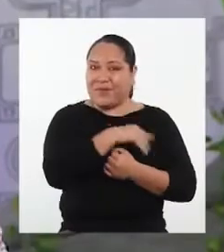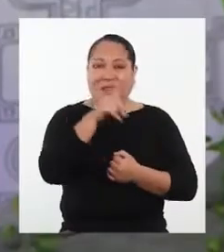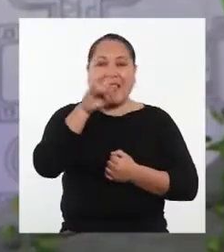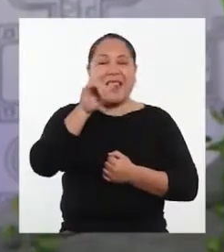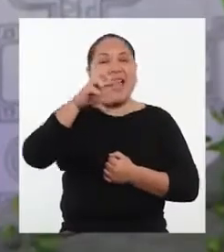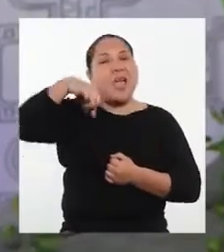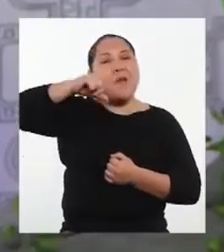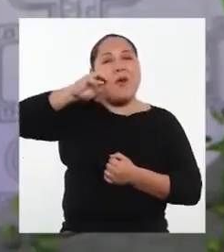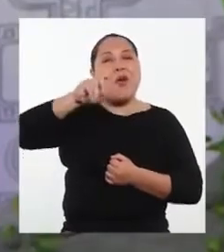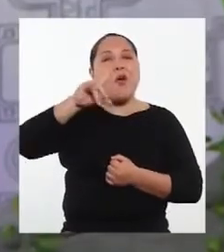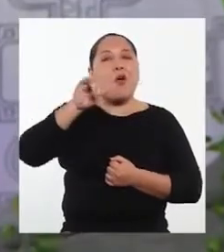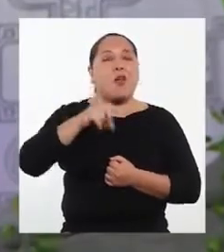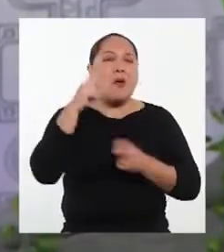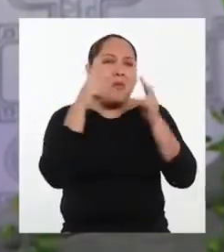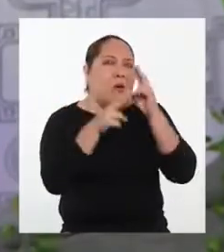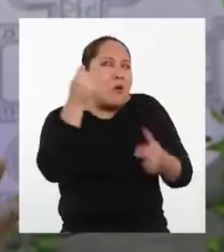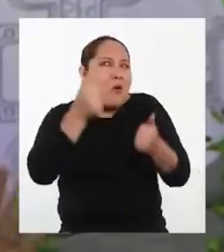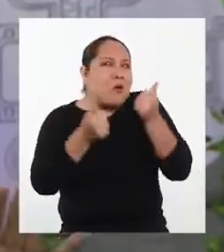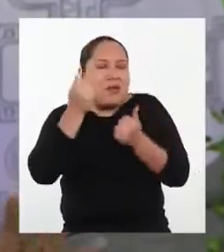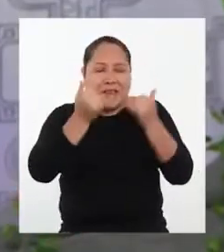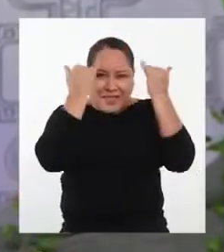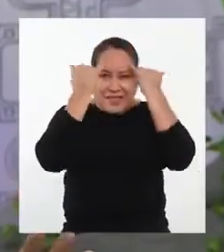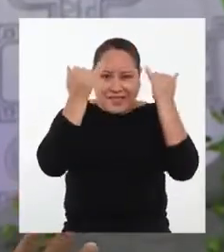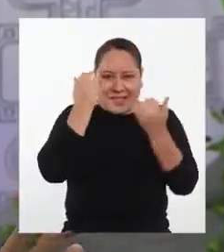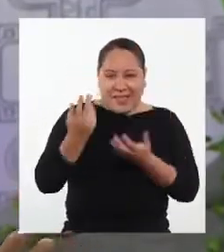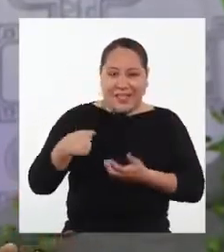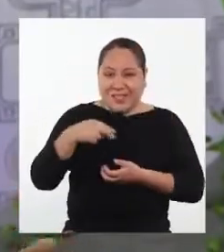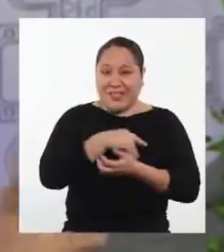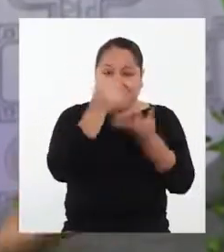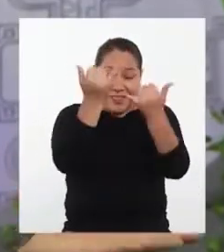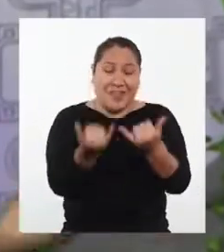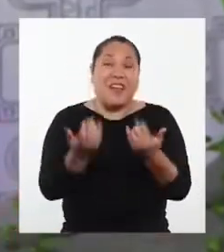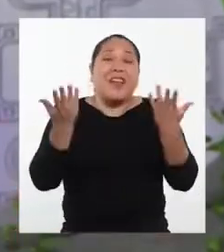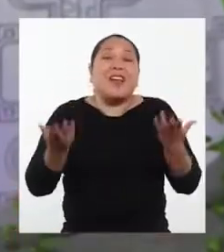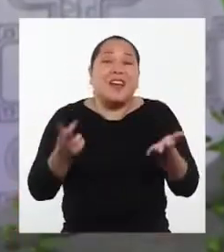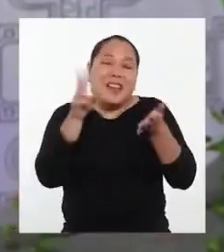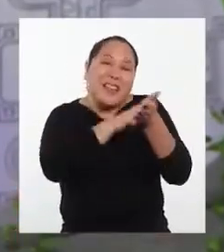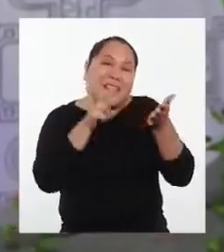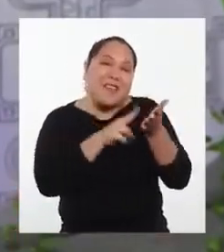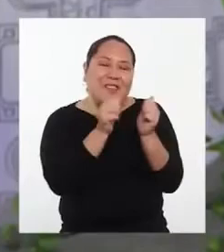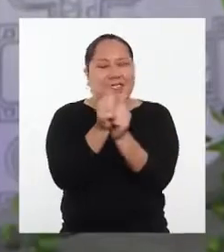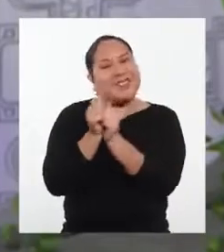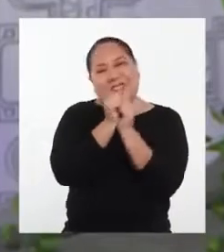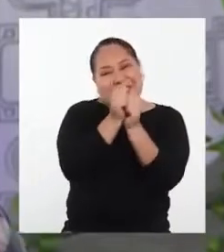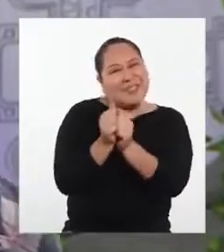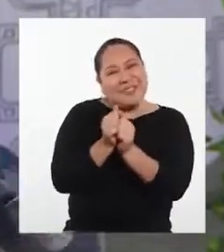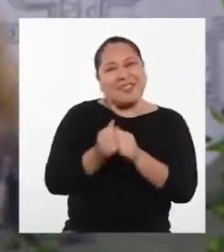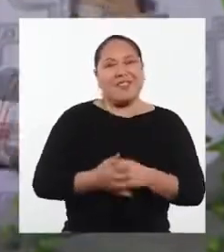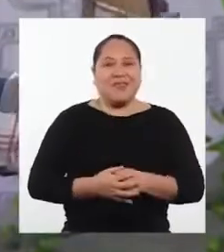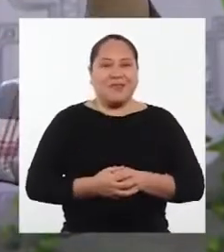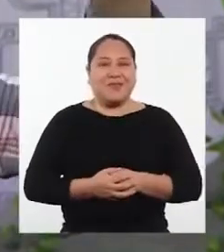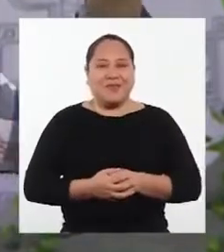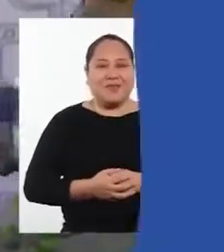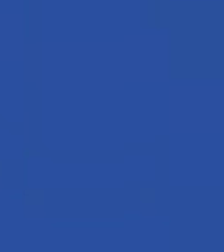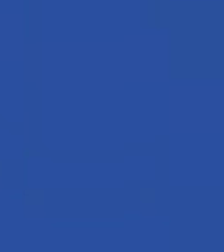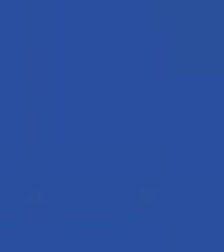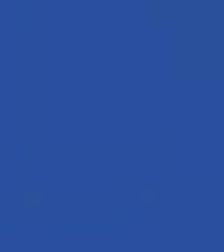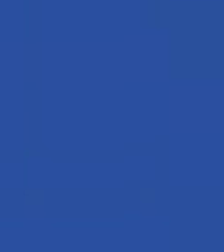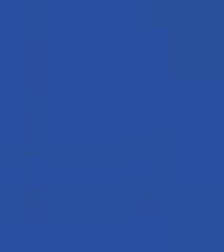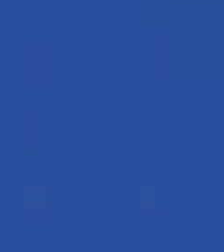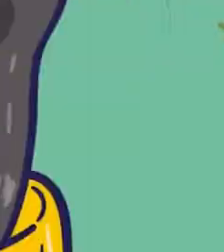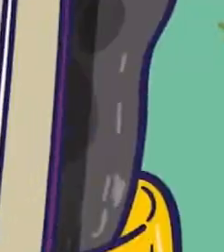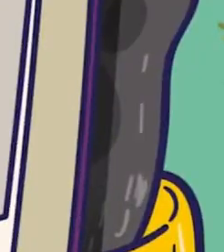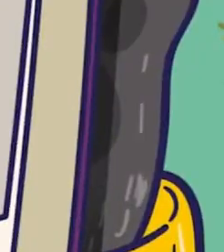Ahora vamos con Lea y Paola a ver qué aventura tienen para nosotros hoy en Leemos Juntos.